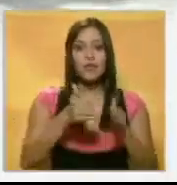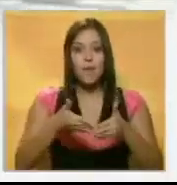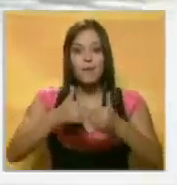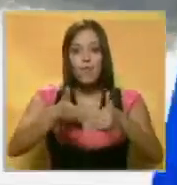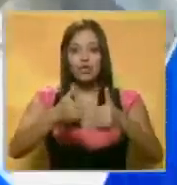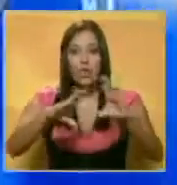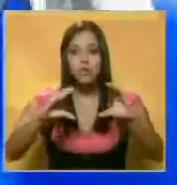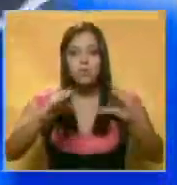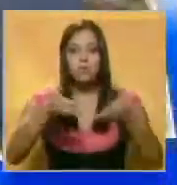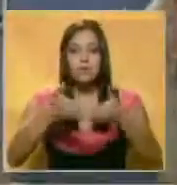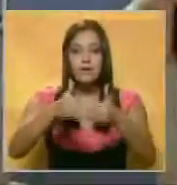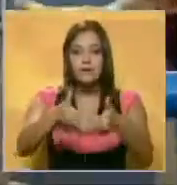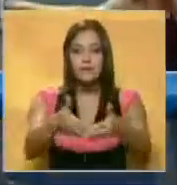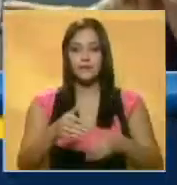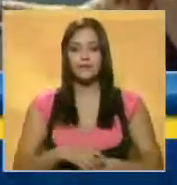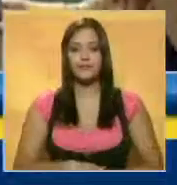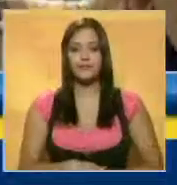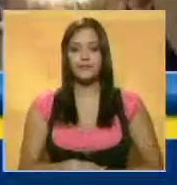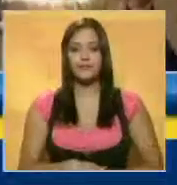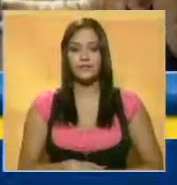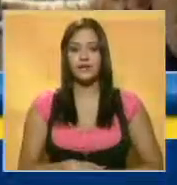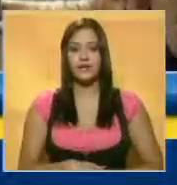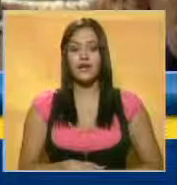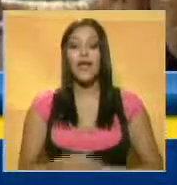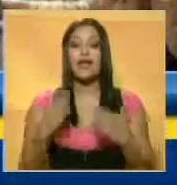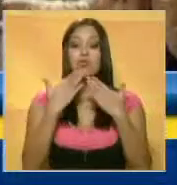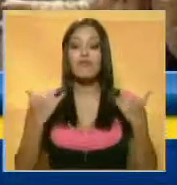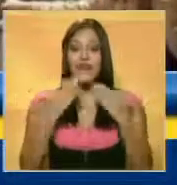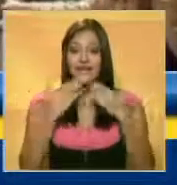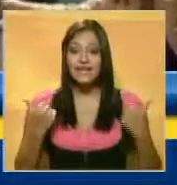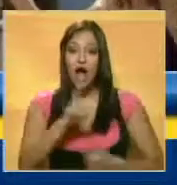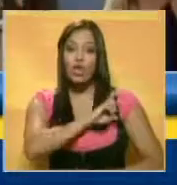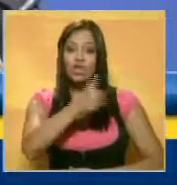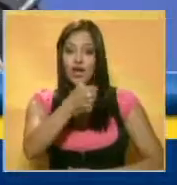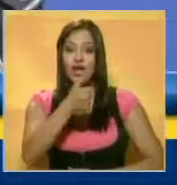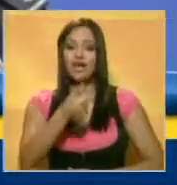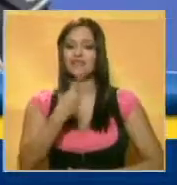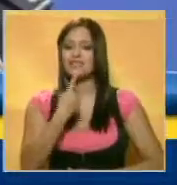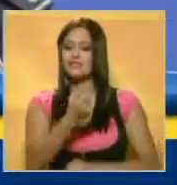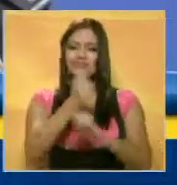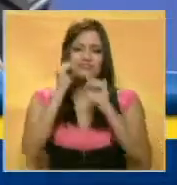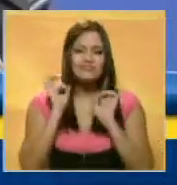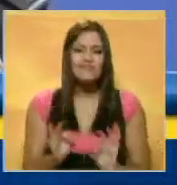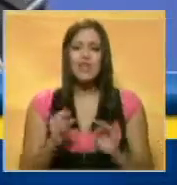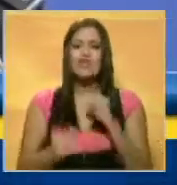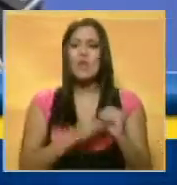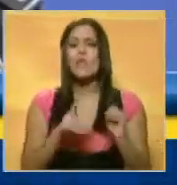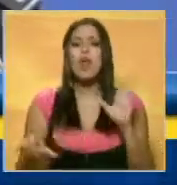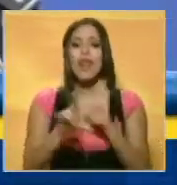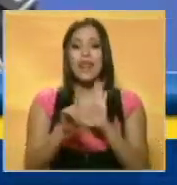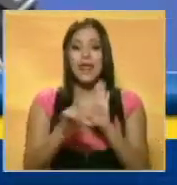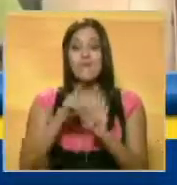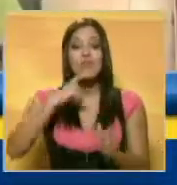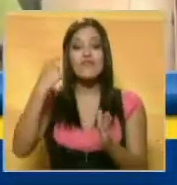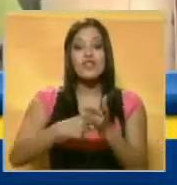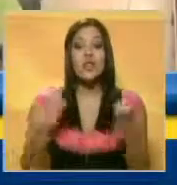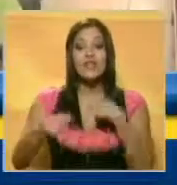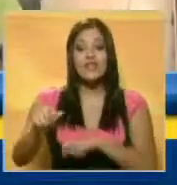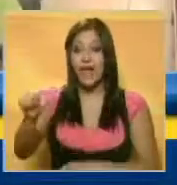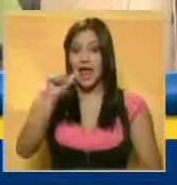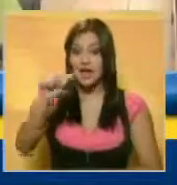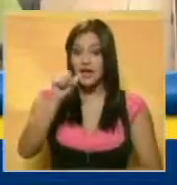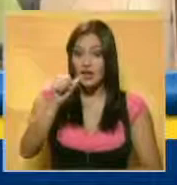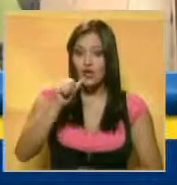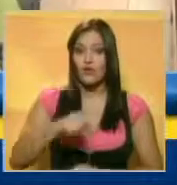inflables en República Checa las autoridades revocaron de forma parcial la ley seca que prohibía la venta de